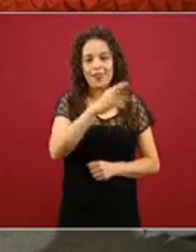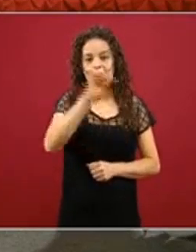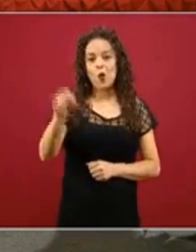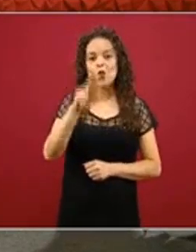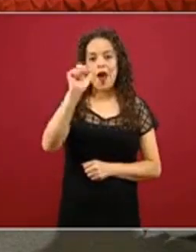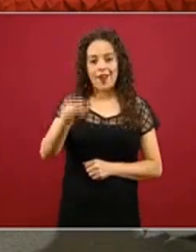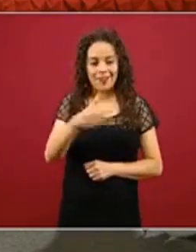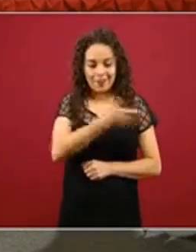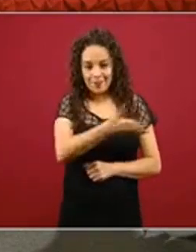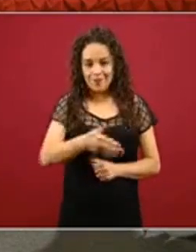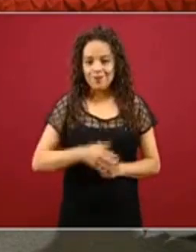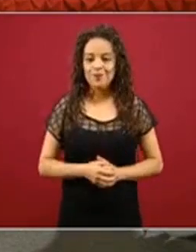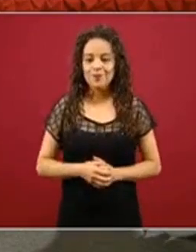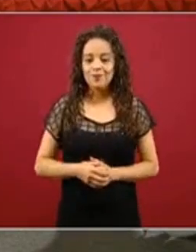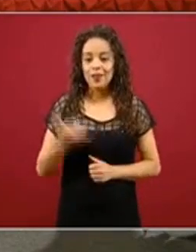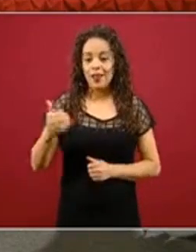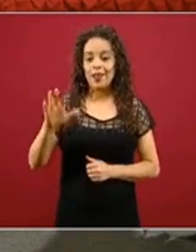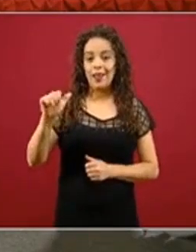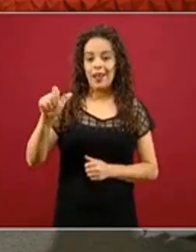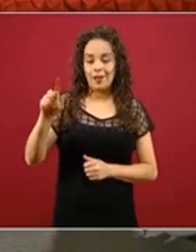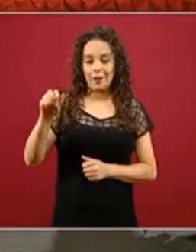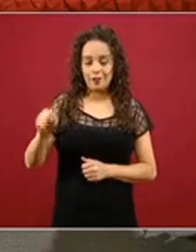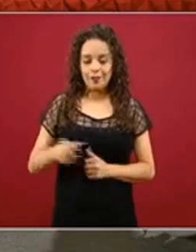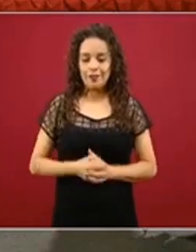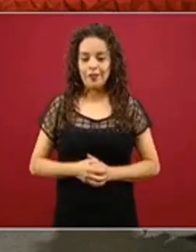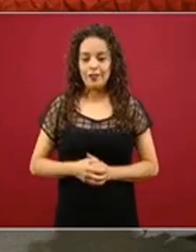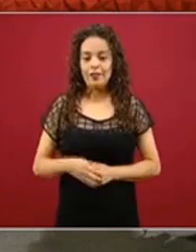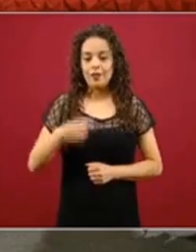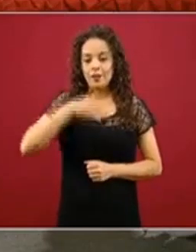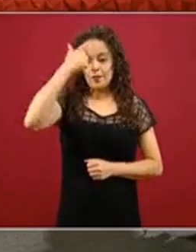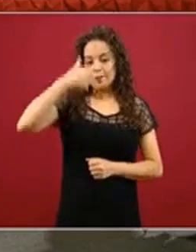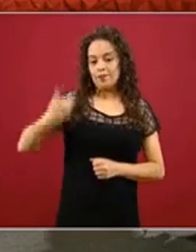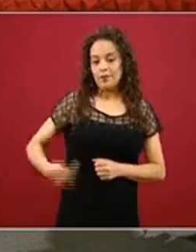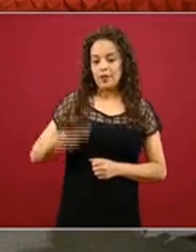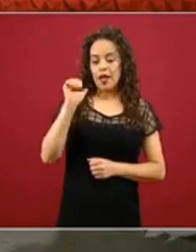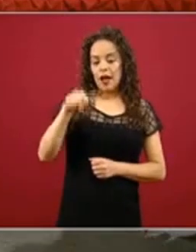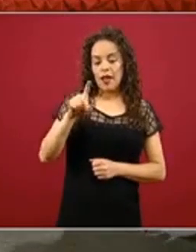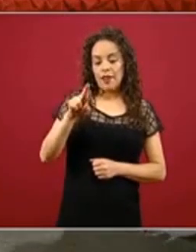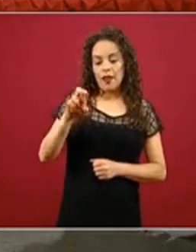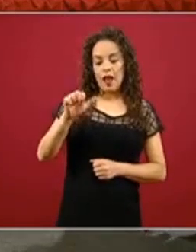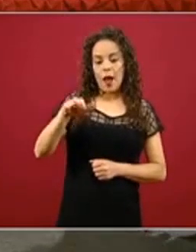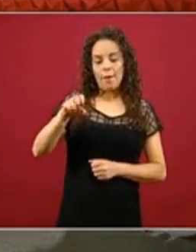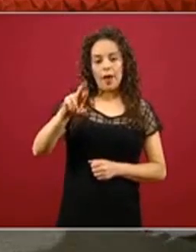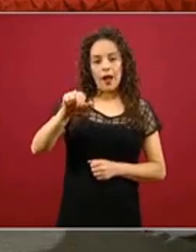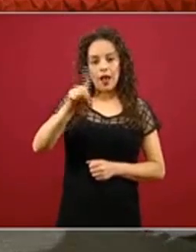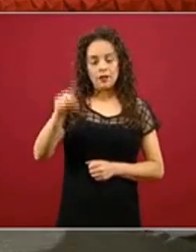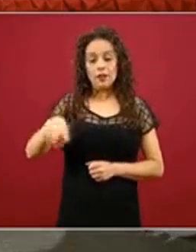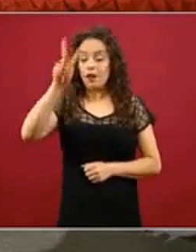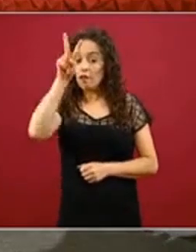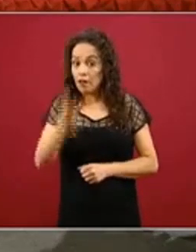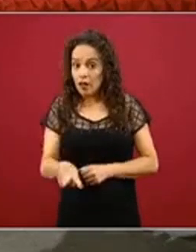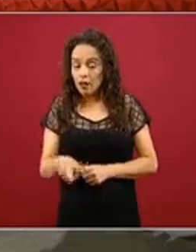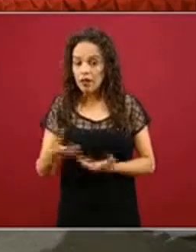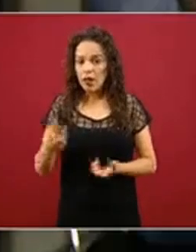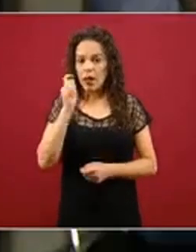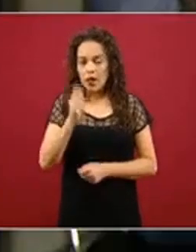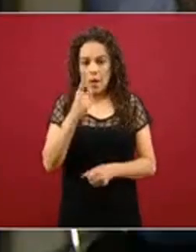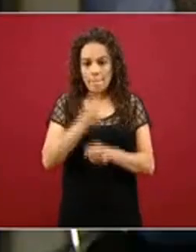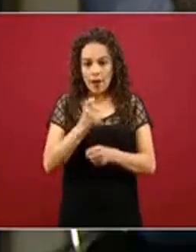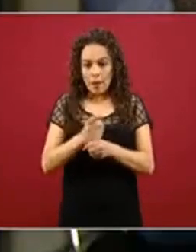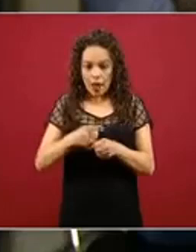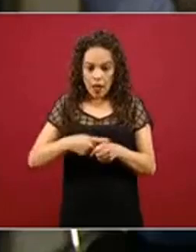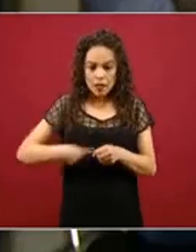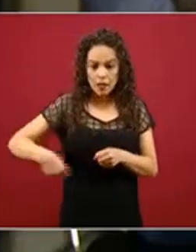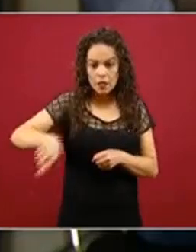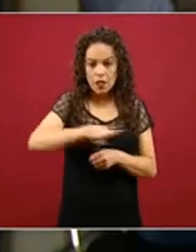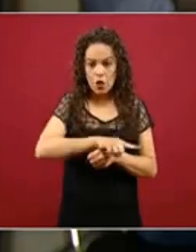doctor. Carlos. Noches. Por favor. Andrea Meraz, de Grupo Fórmula. ¿Es un éxito que el primer ciclo de la